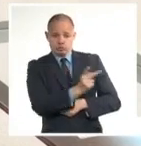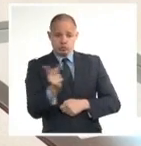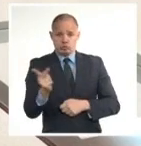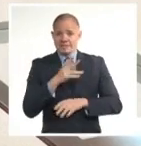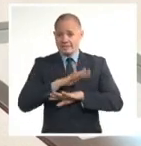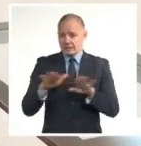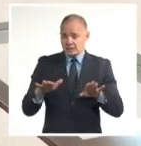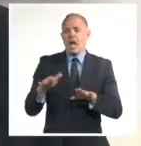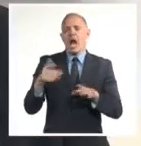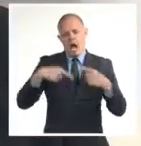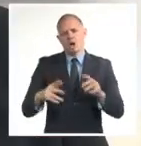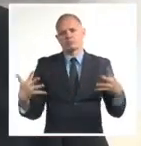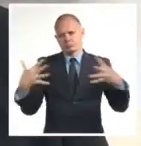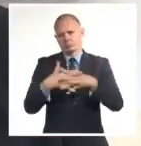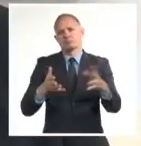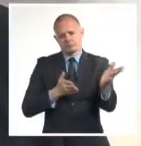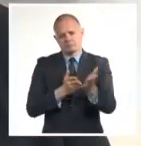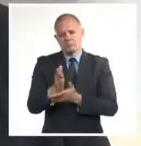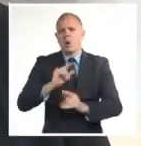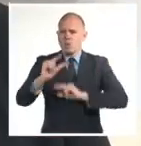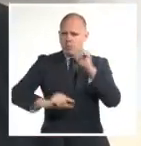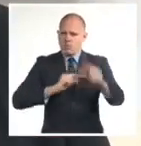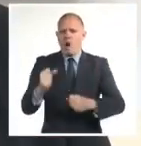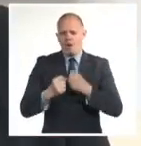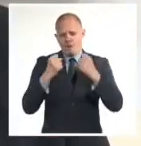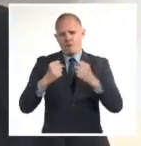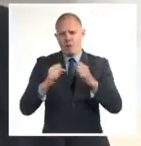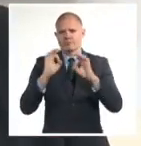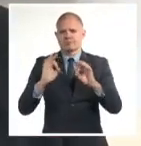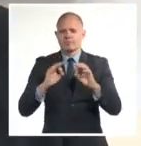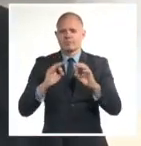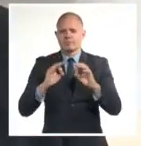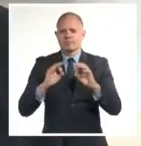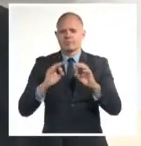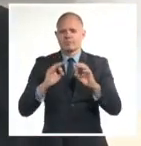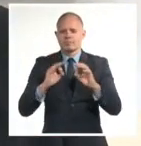voluntad de continuar profundizando los vínculos entre ambos partidos, pueblos y gobiernos.